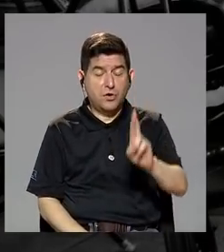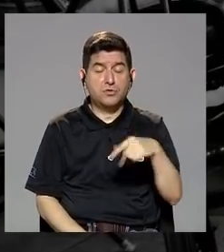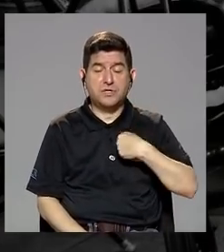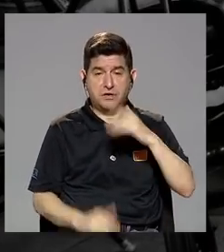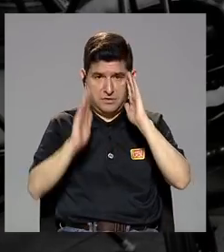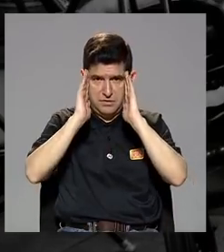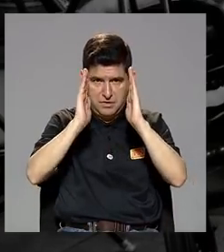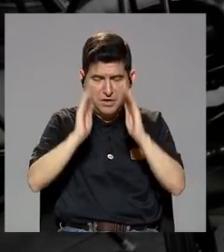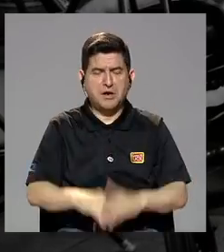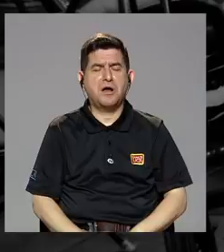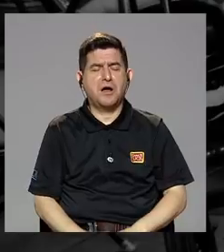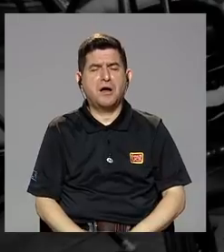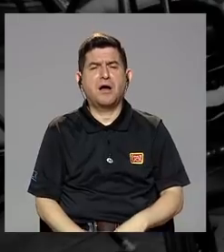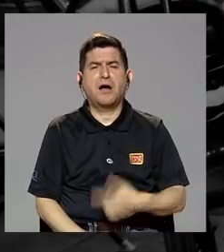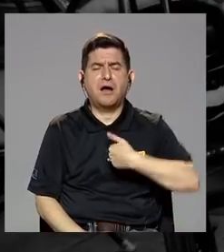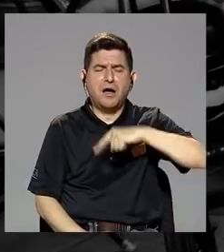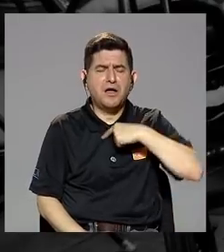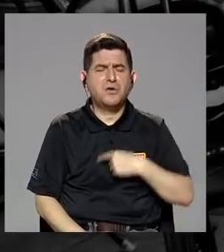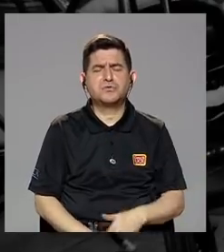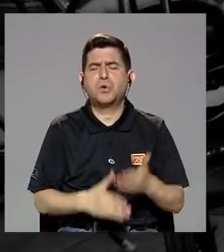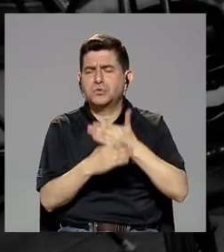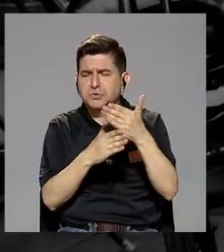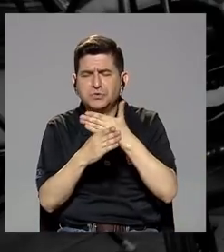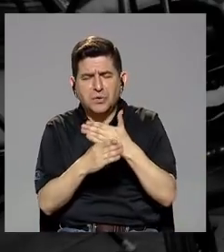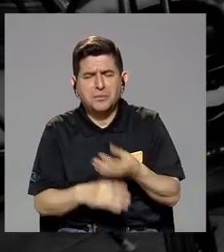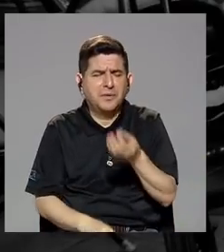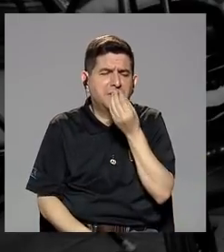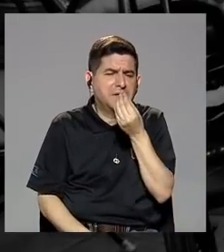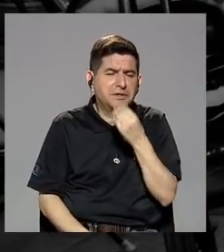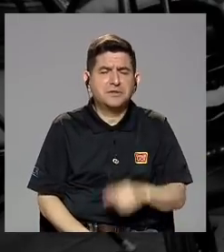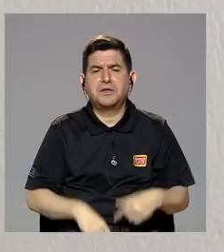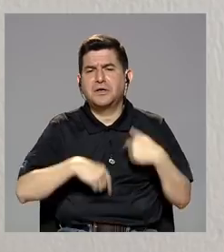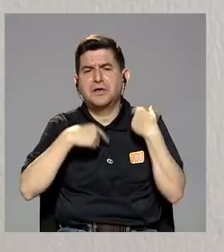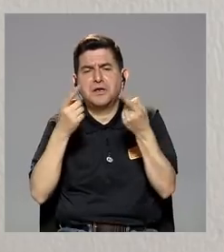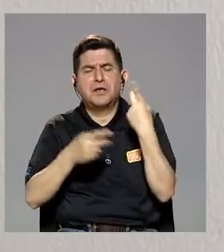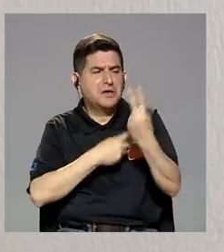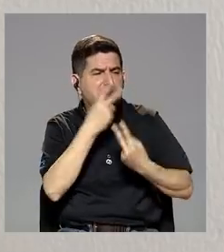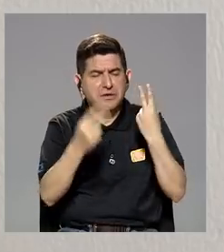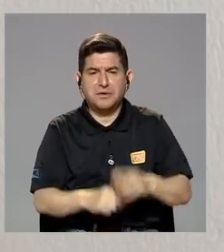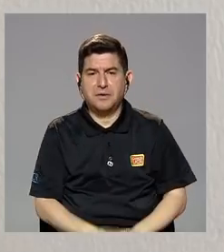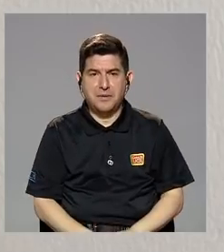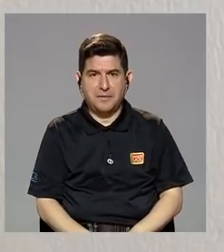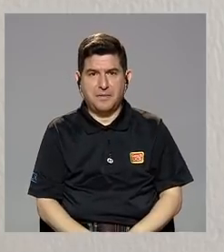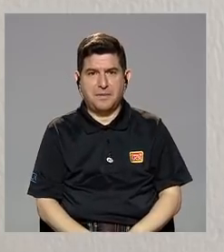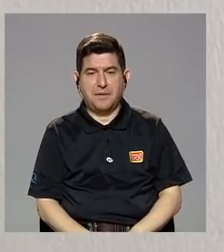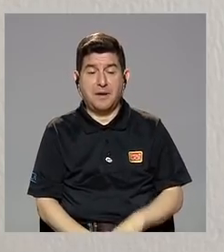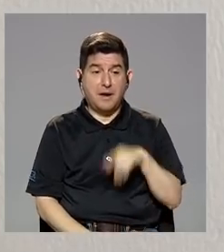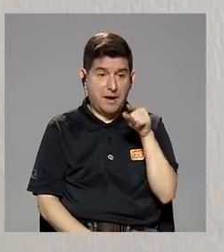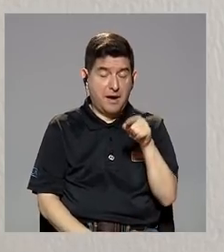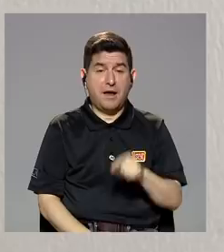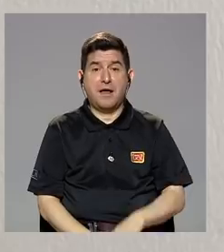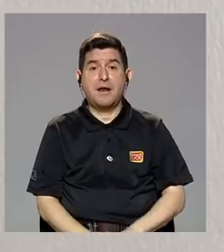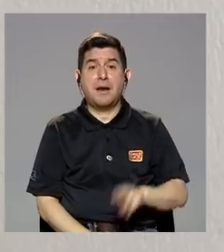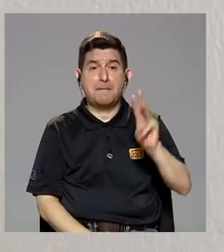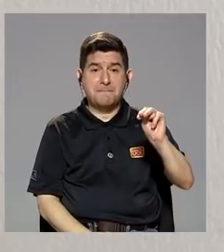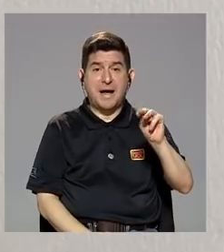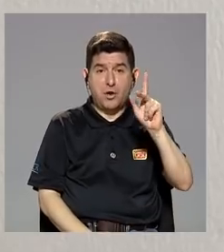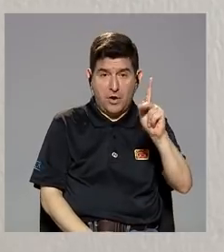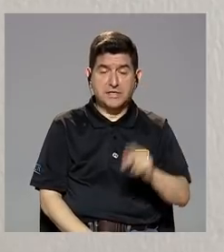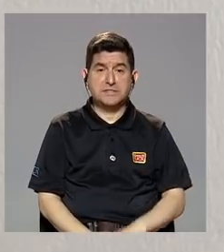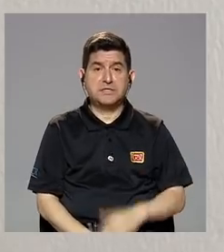atenderlo almorzando comiendo juntos en fin la tola mario ha sido un hombre que manejaba muy bien su carrera